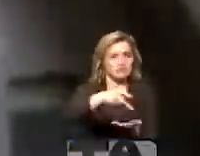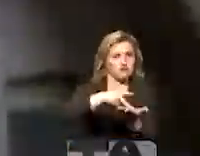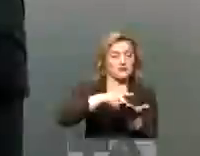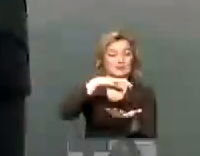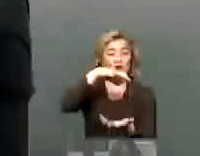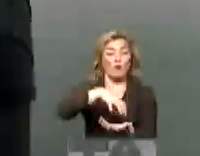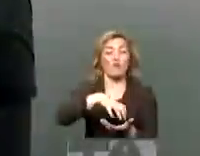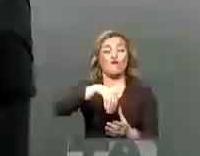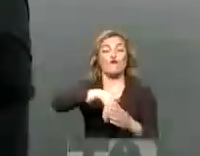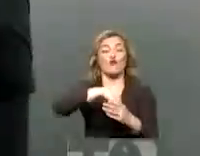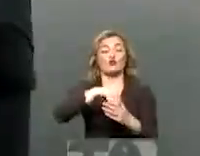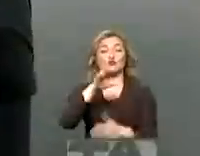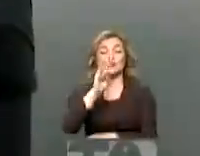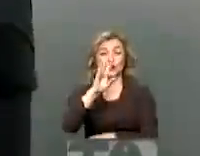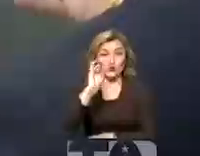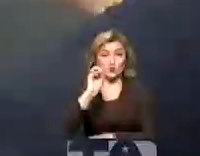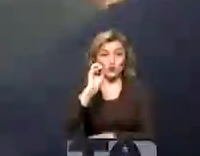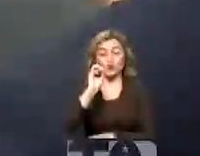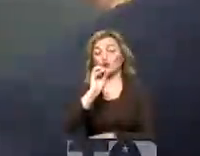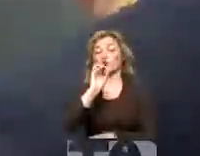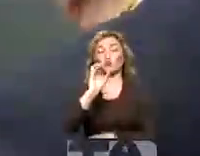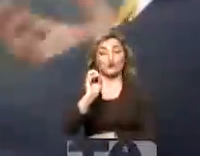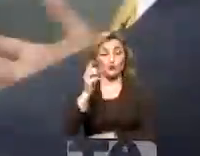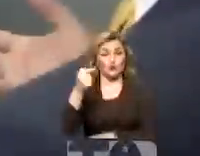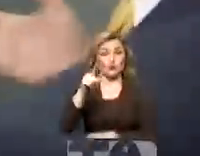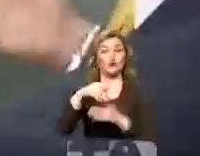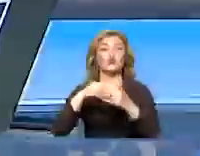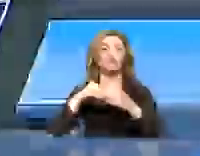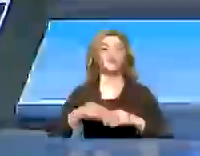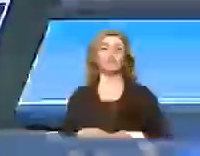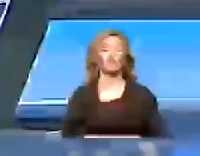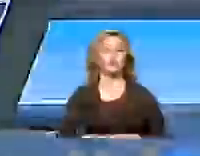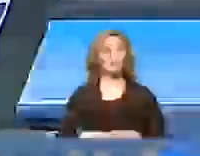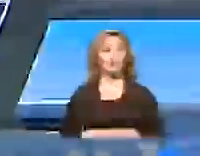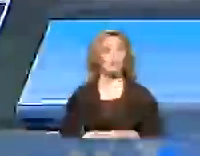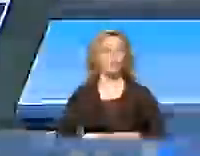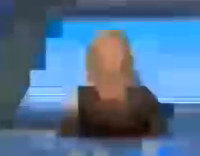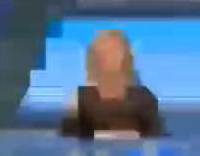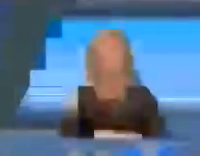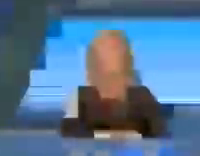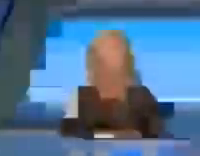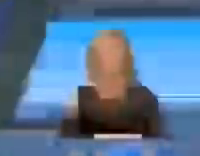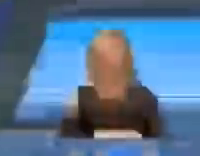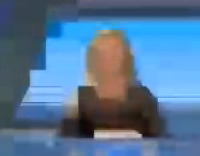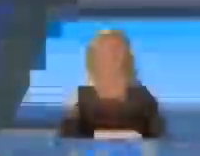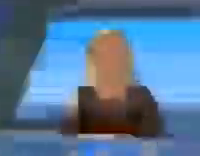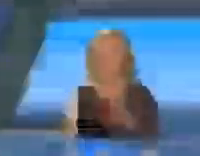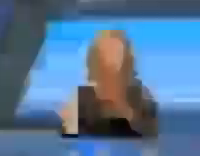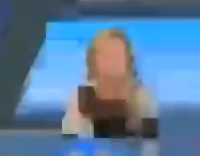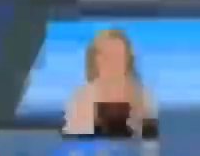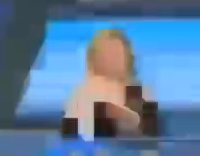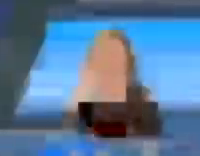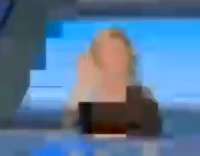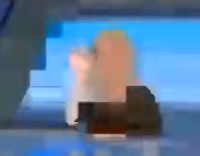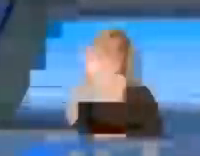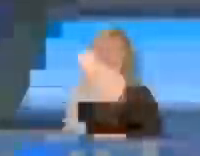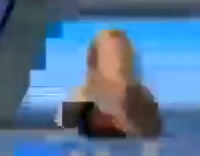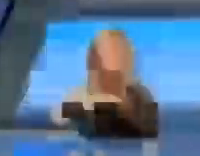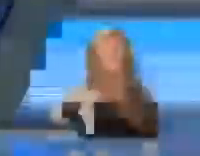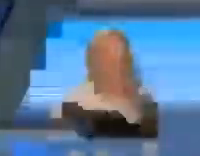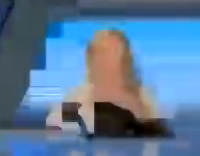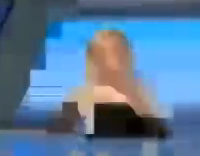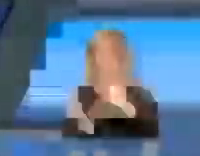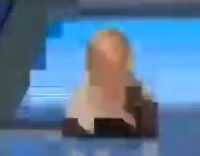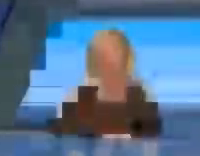de dólares. En Quito, María Gracia Costa, 24 horas. Y desde este 1 de enero rige el nuevo